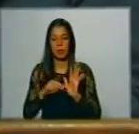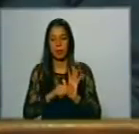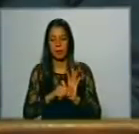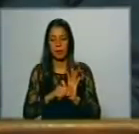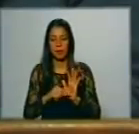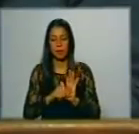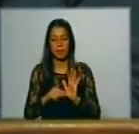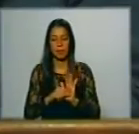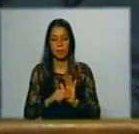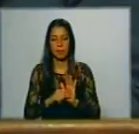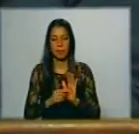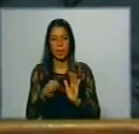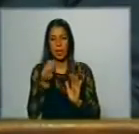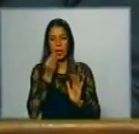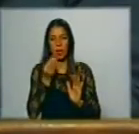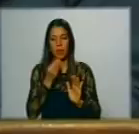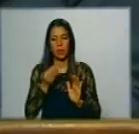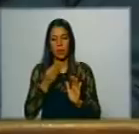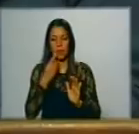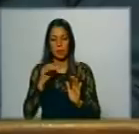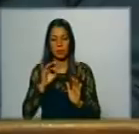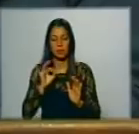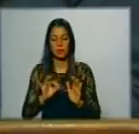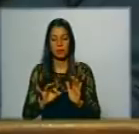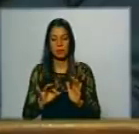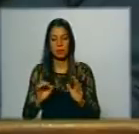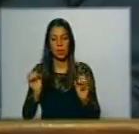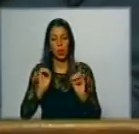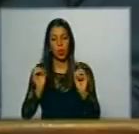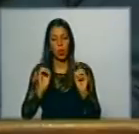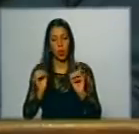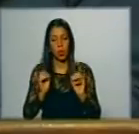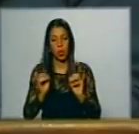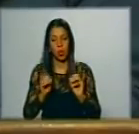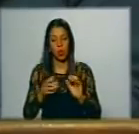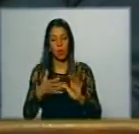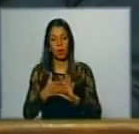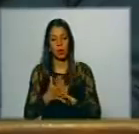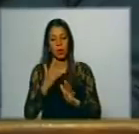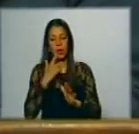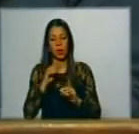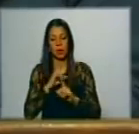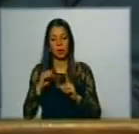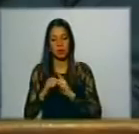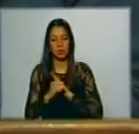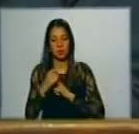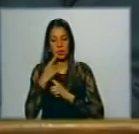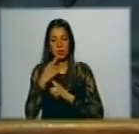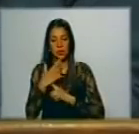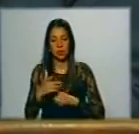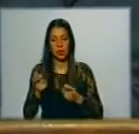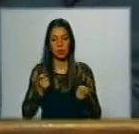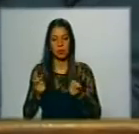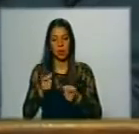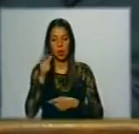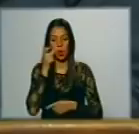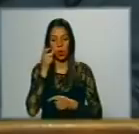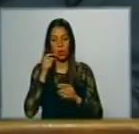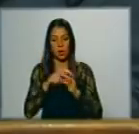y servicios estratégicos o en situaciones de monopolio u oligopolio.